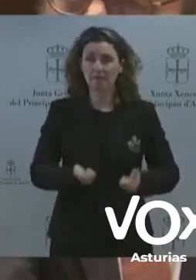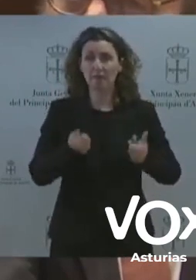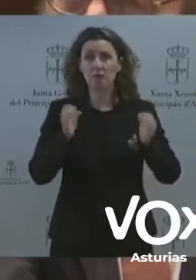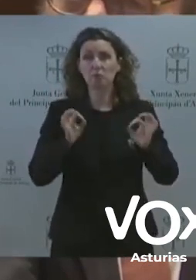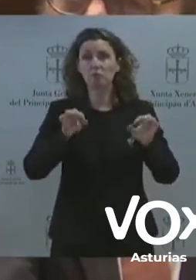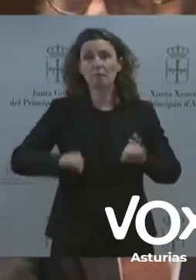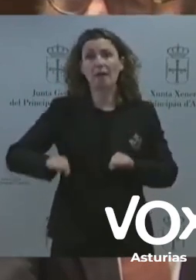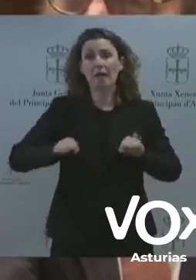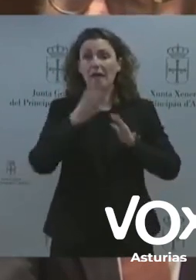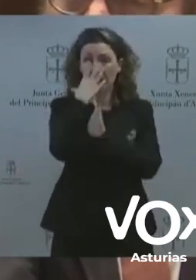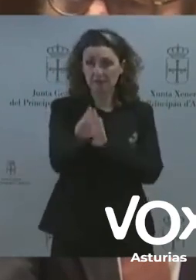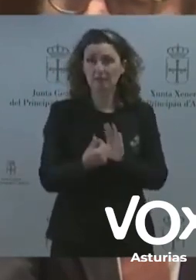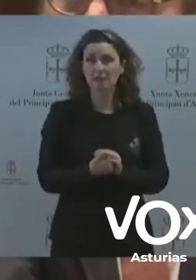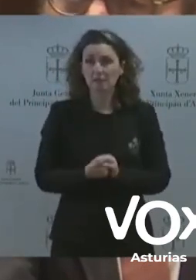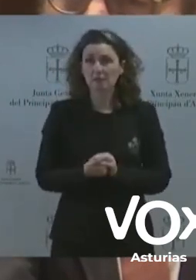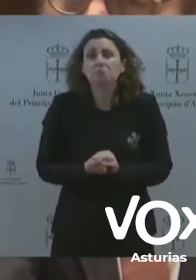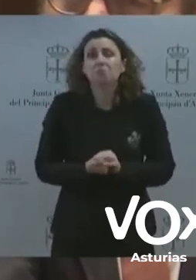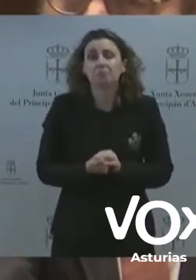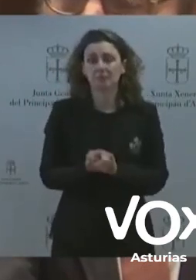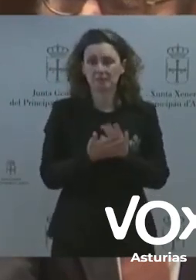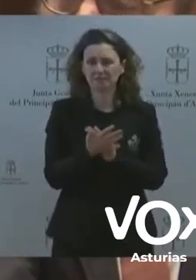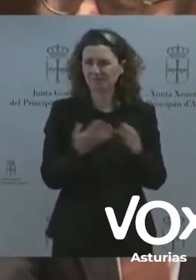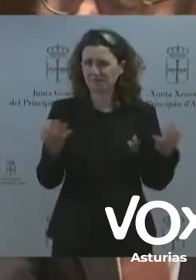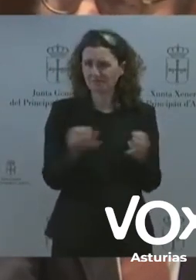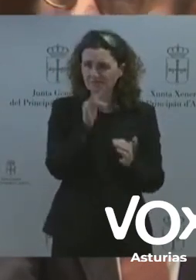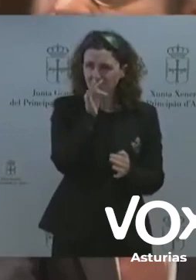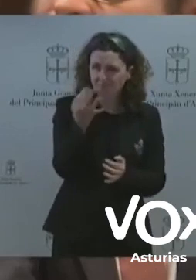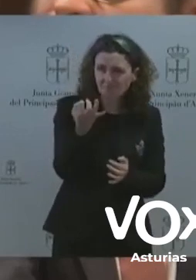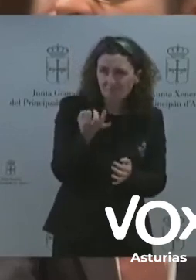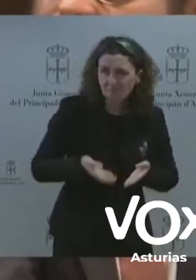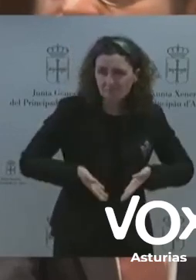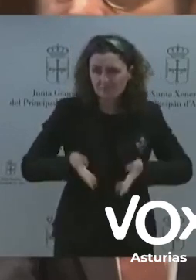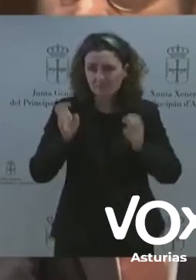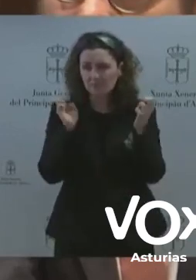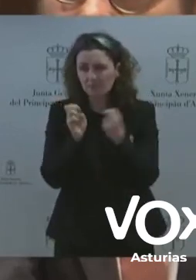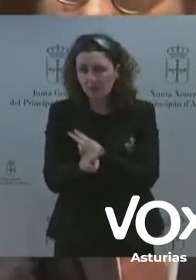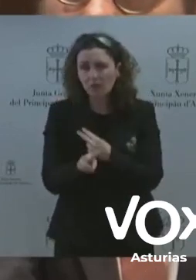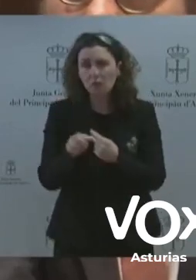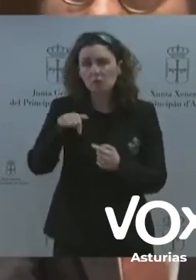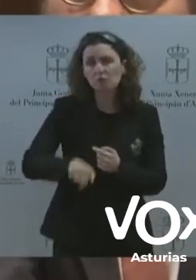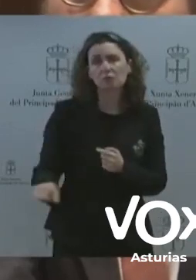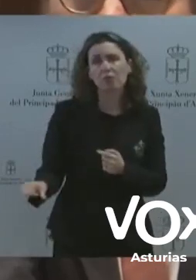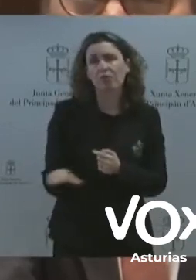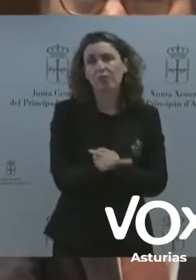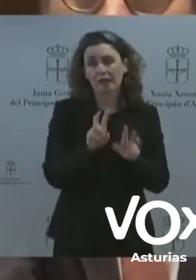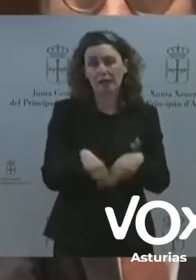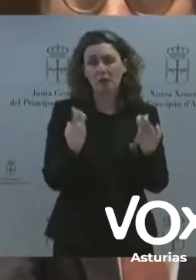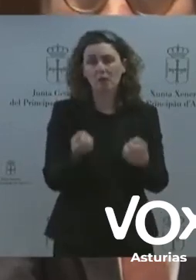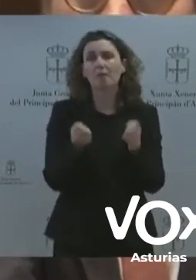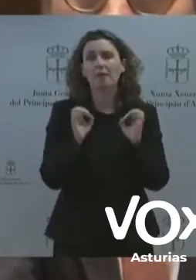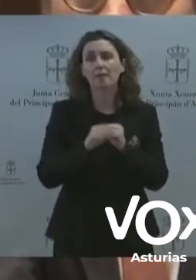vamos a decir? Le prometió la prolongación de la autovía del suroccidente, la recuperación de la autopista del Mar, desarrollo del plan de vías de